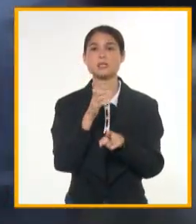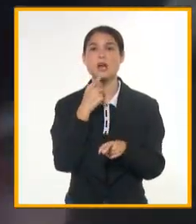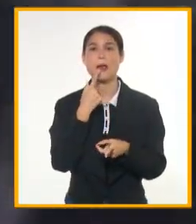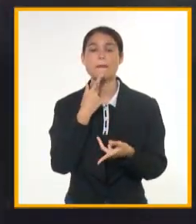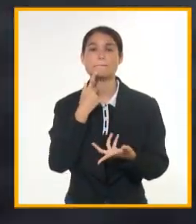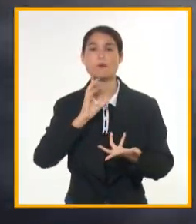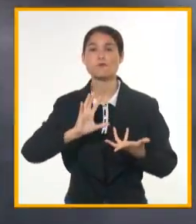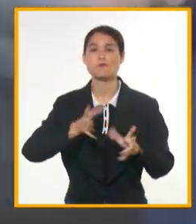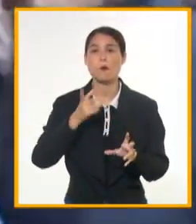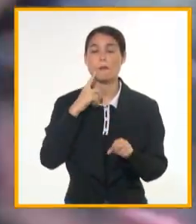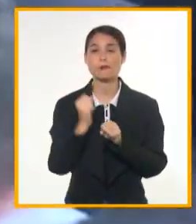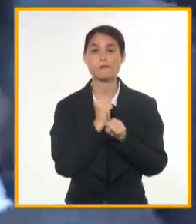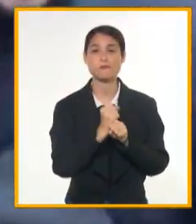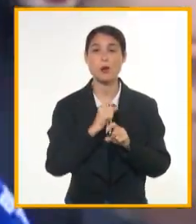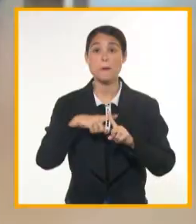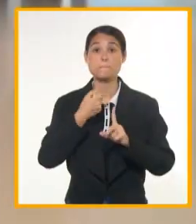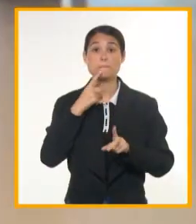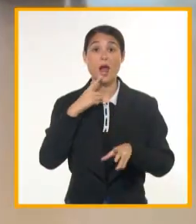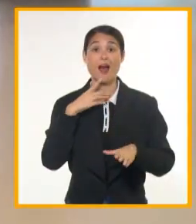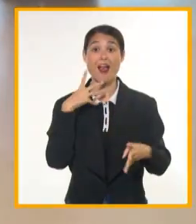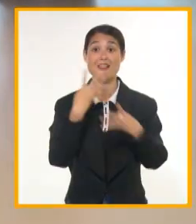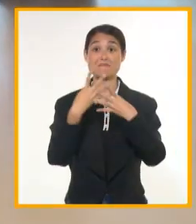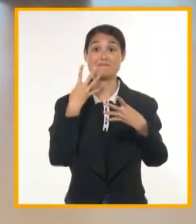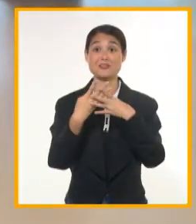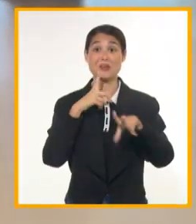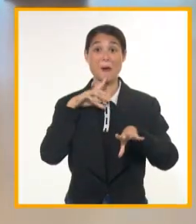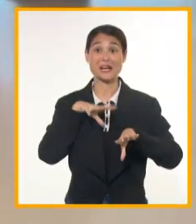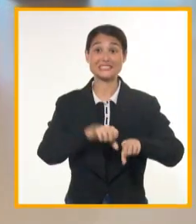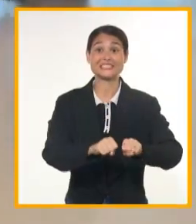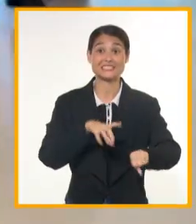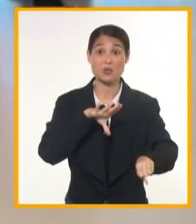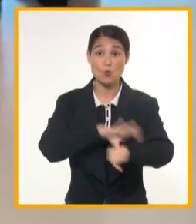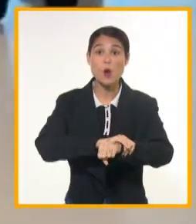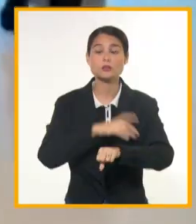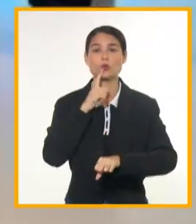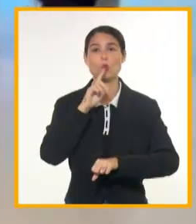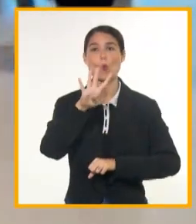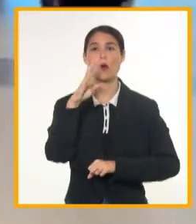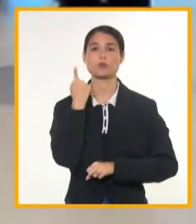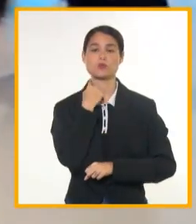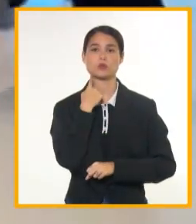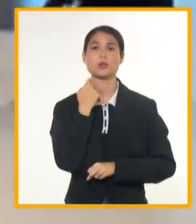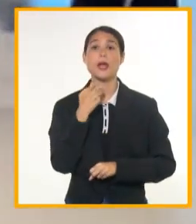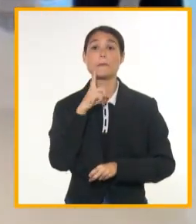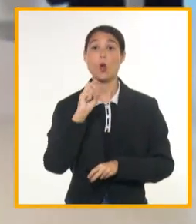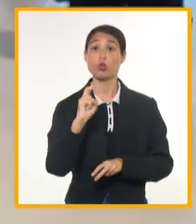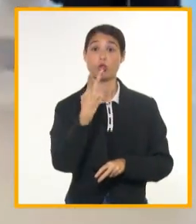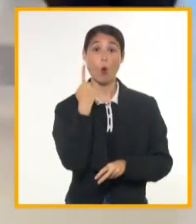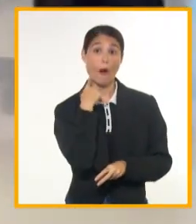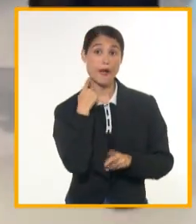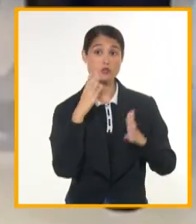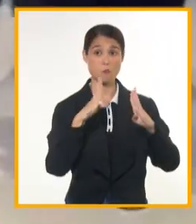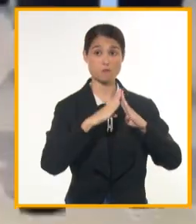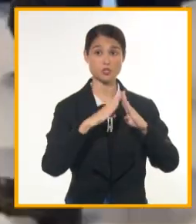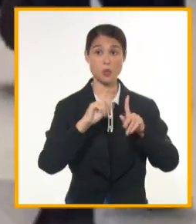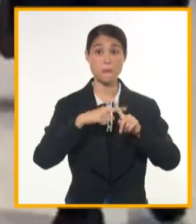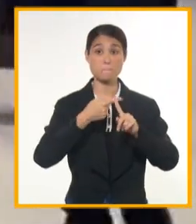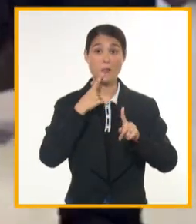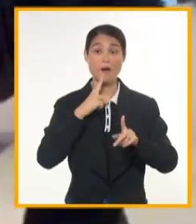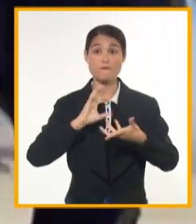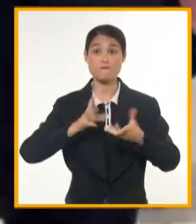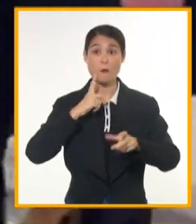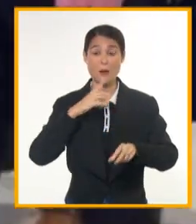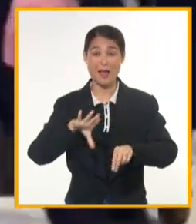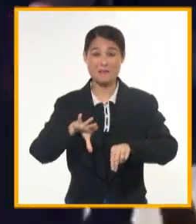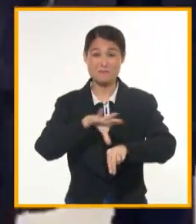recurso, y 4 de prisión, aunque solo la obliga a cumplir 2 a domicilio y con pulsera electrónica. Tras conversar